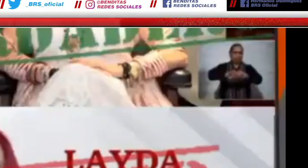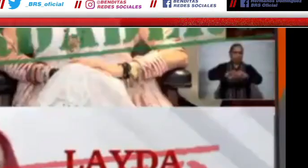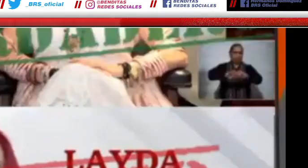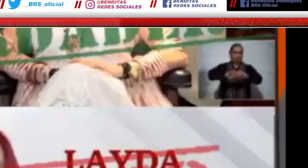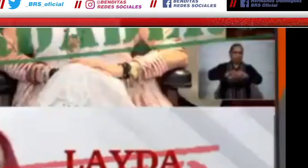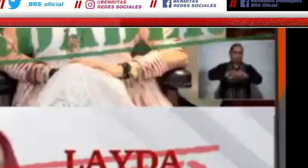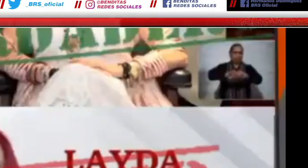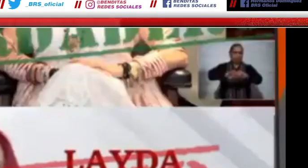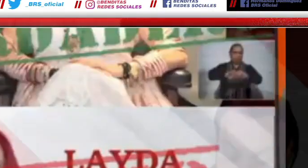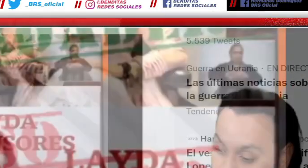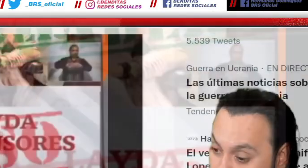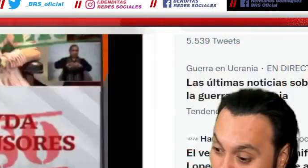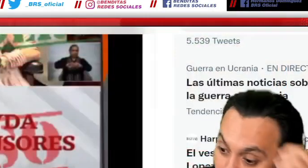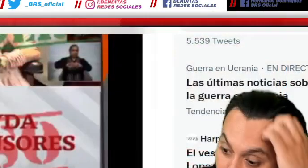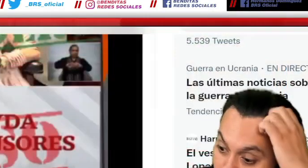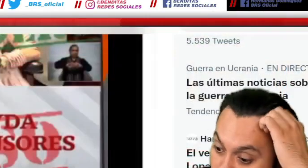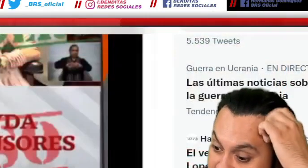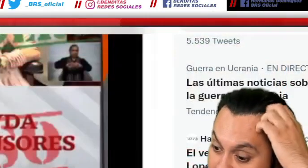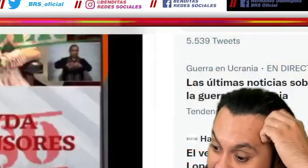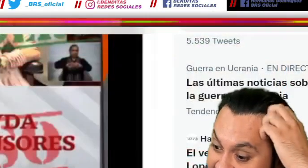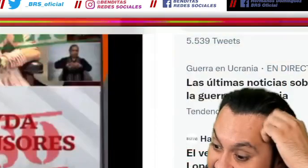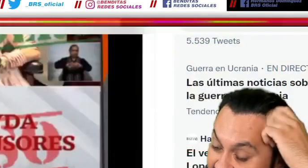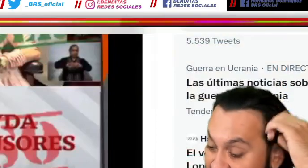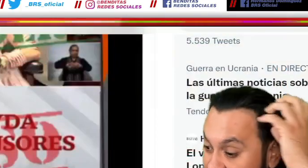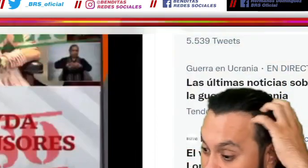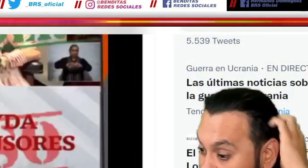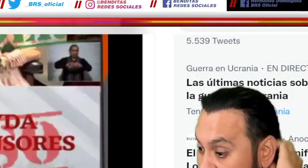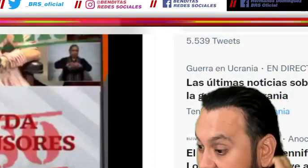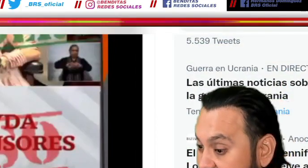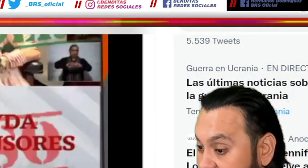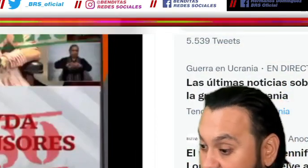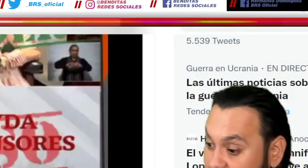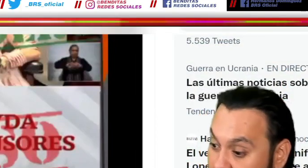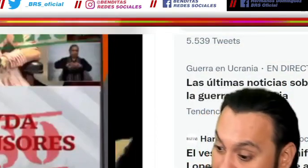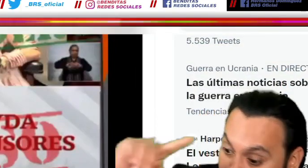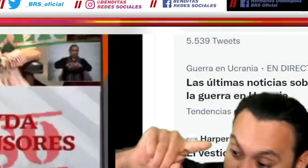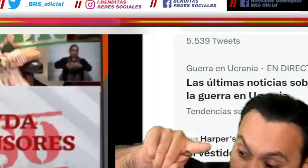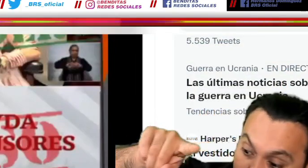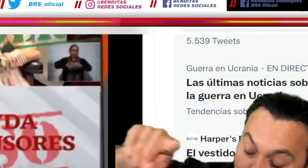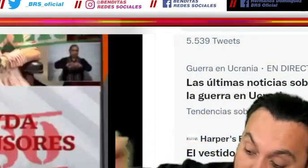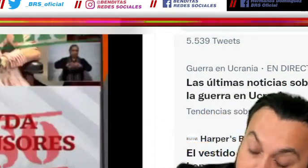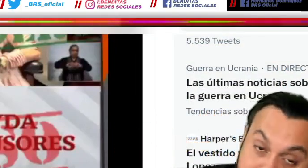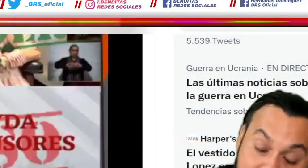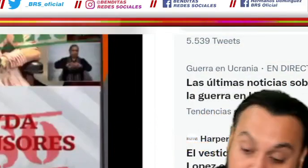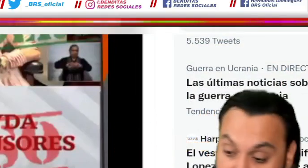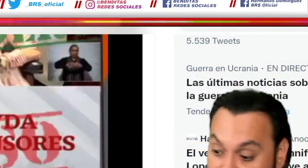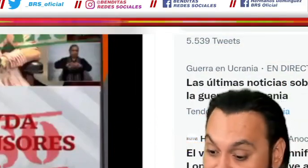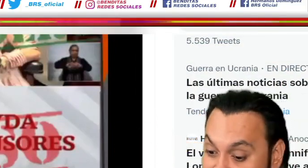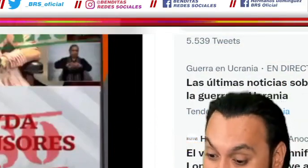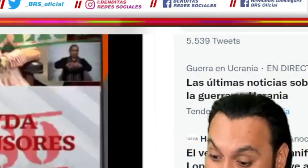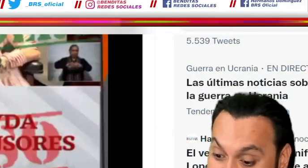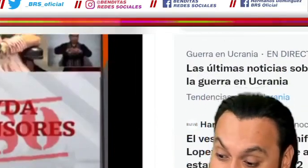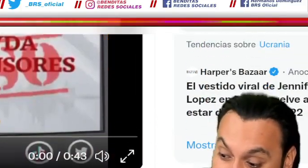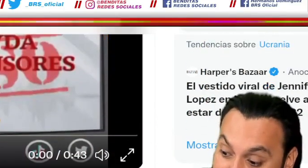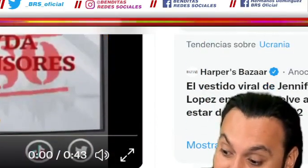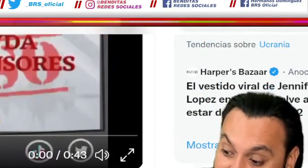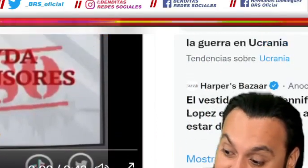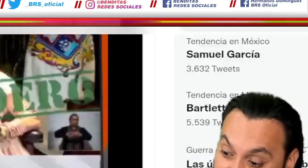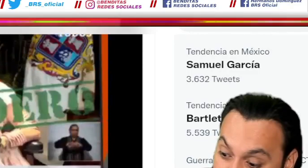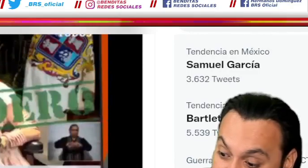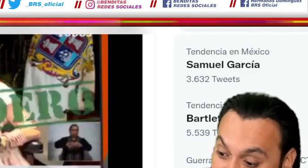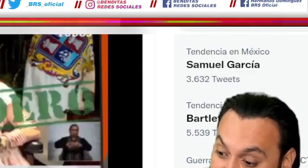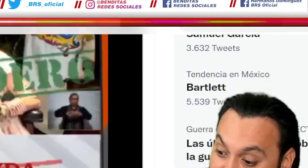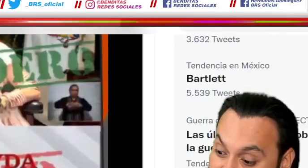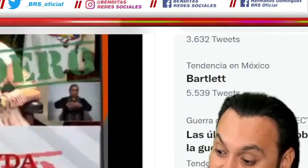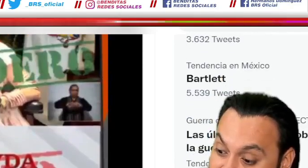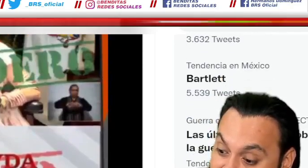quedó mucho mejor vean como como se aprecia los fragmentos de audio de la conferencia del martes del